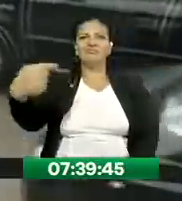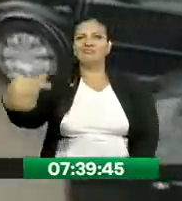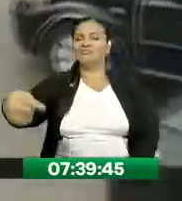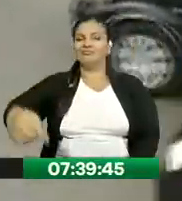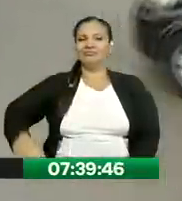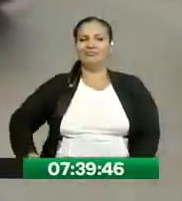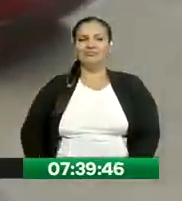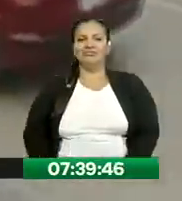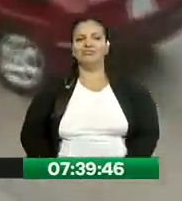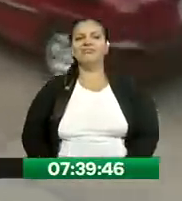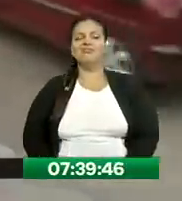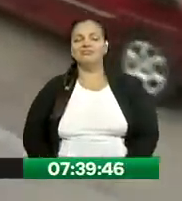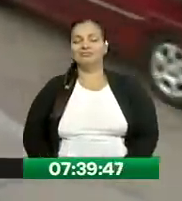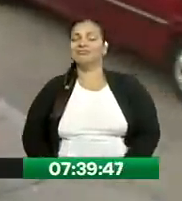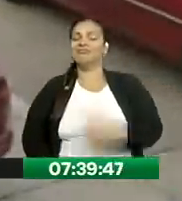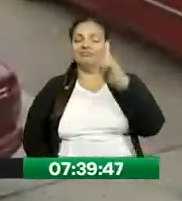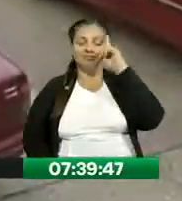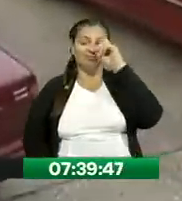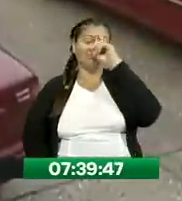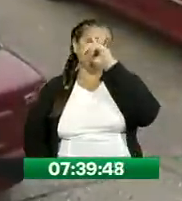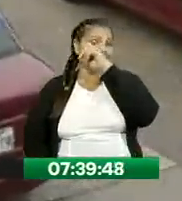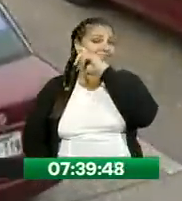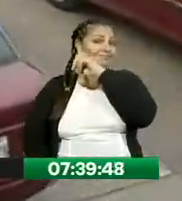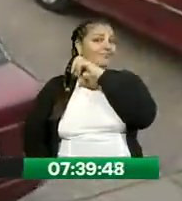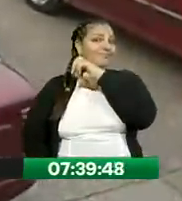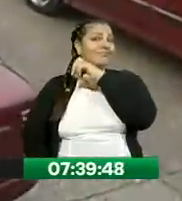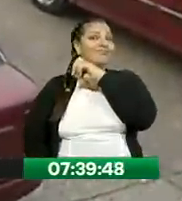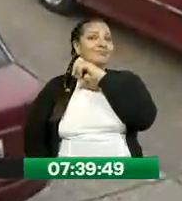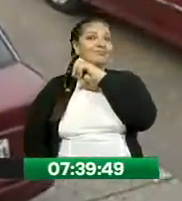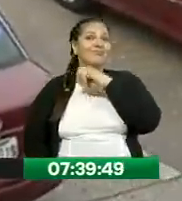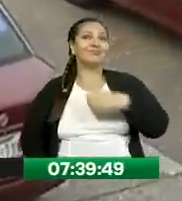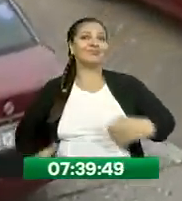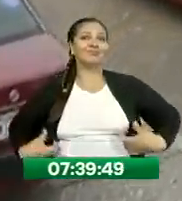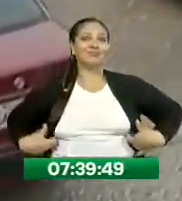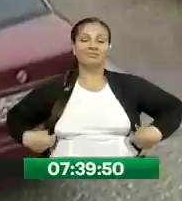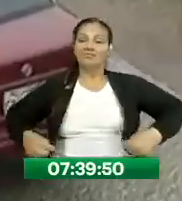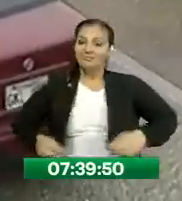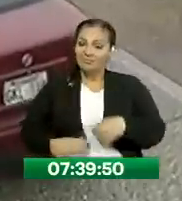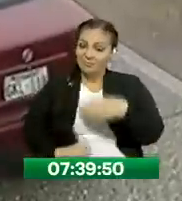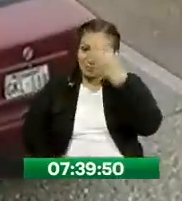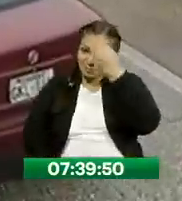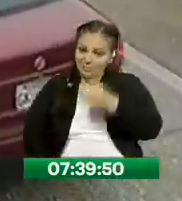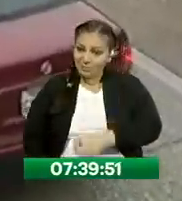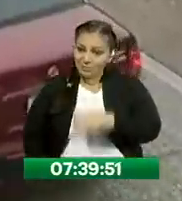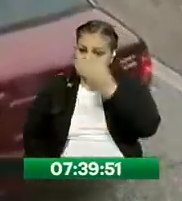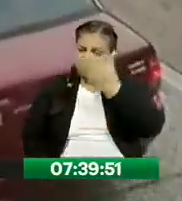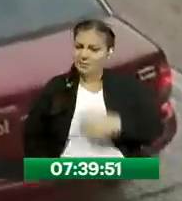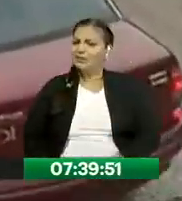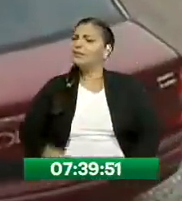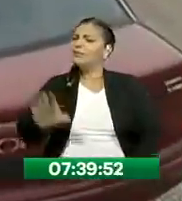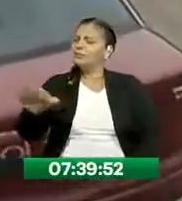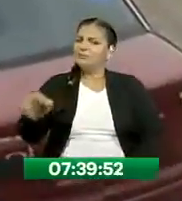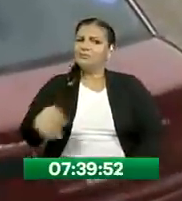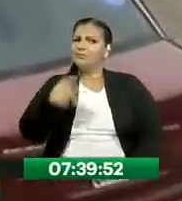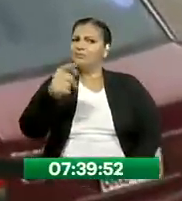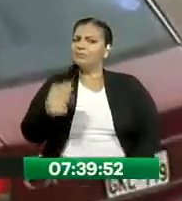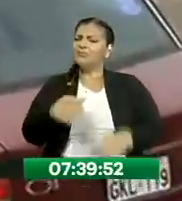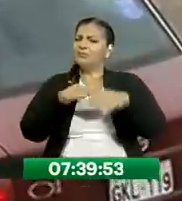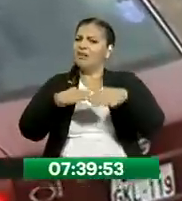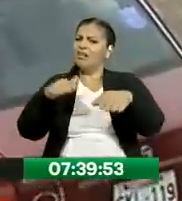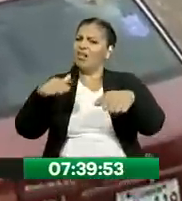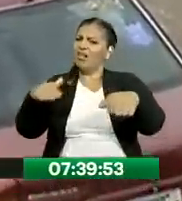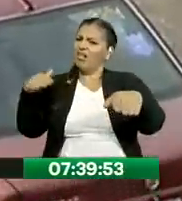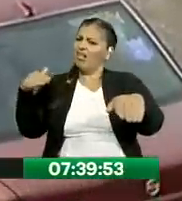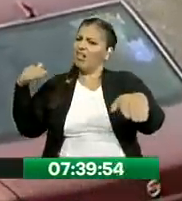mañana, soportar este tráfico terrible, como lo ha manifestado. Caballero, buenos días. Detállenos, ¿todos los días tienen que vivir este tráfico